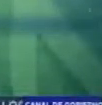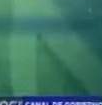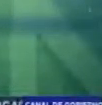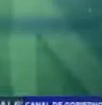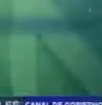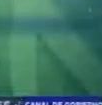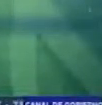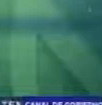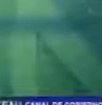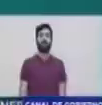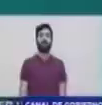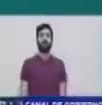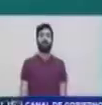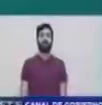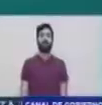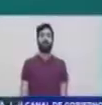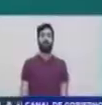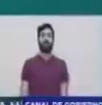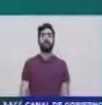Matemática.